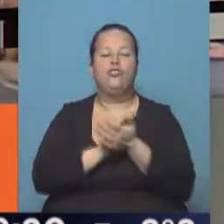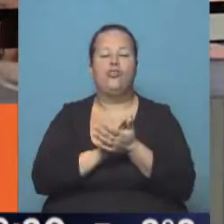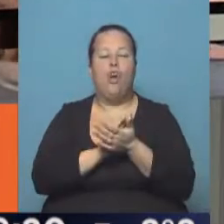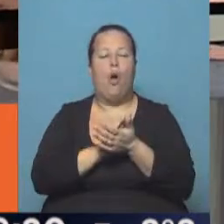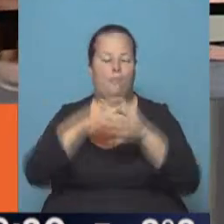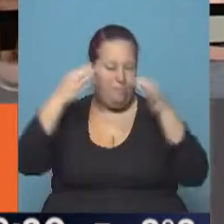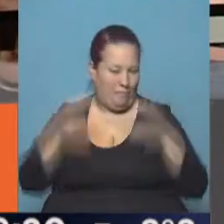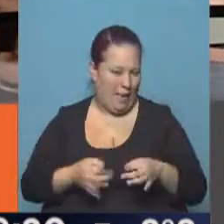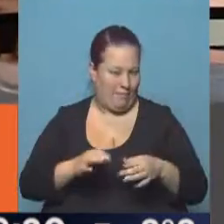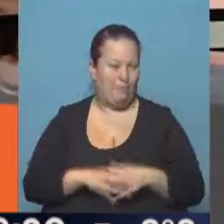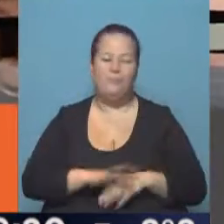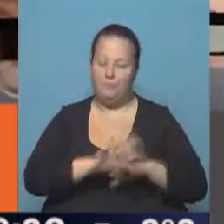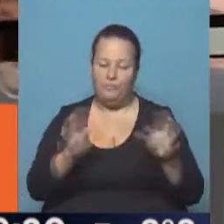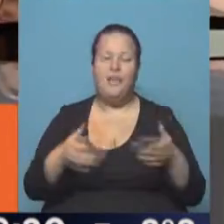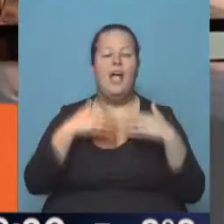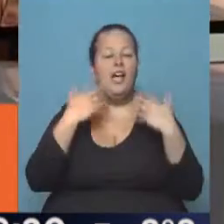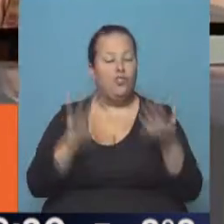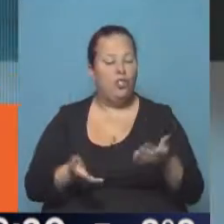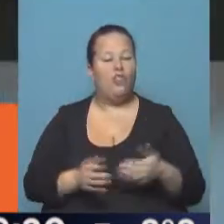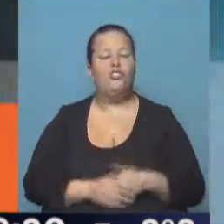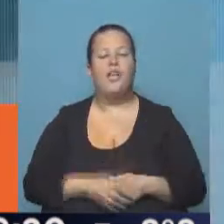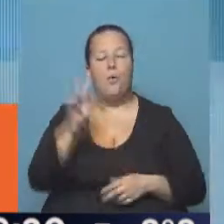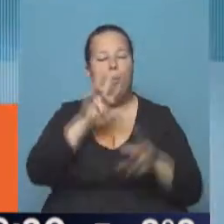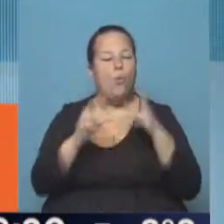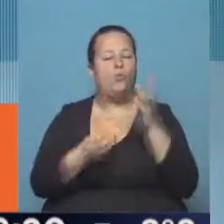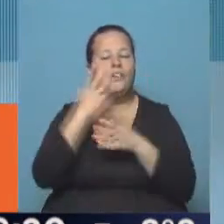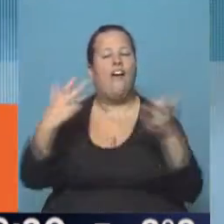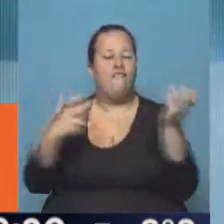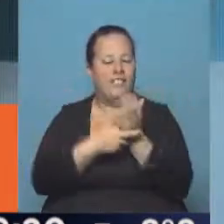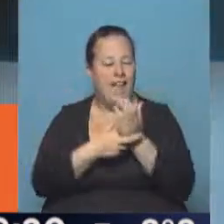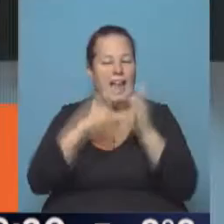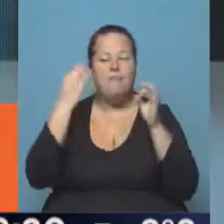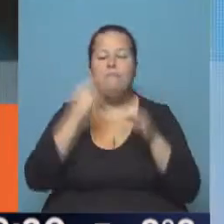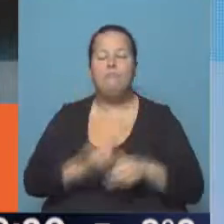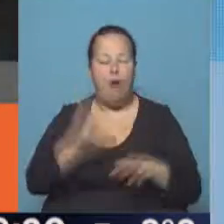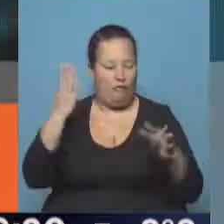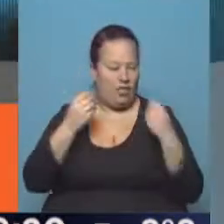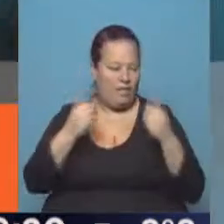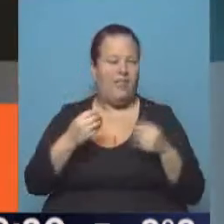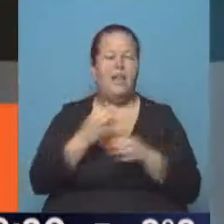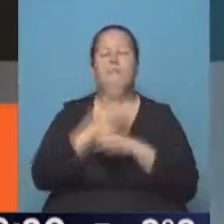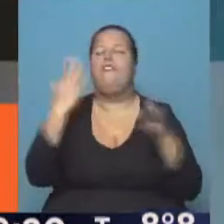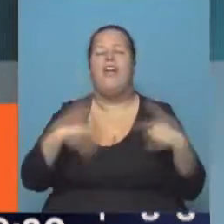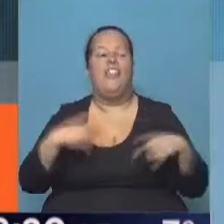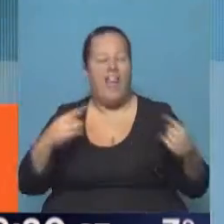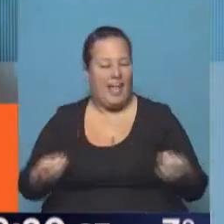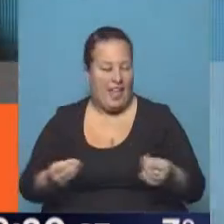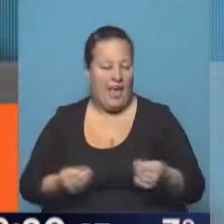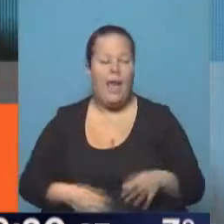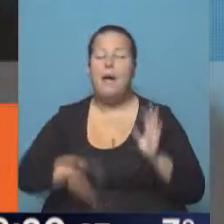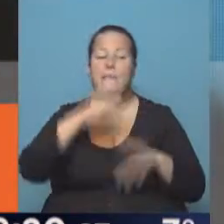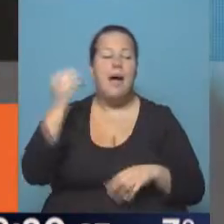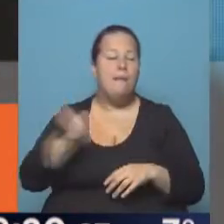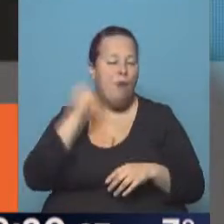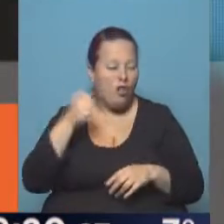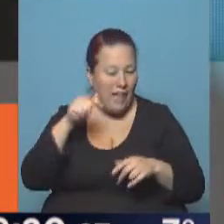más eficiente. Bien, correcto. Y para eso es que se crearon estas fiscalías especializadas, porque vamos a decir, ¿especializadas en qué? Lo más